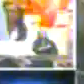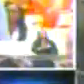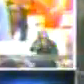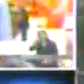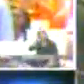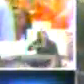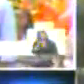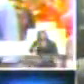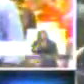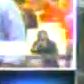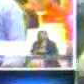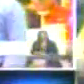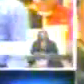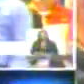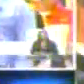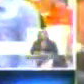¿Quién autorizó ese gasto?